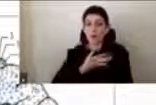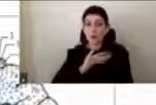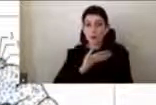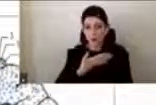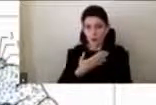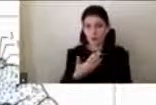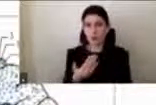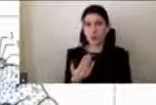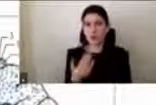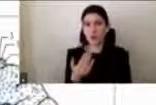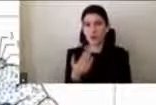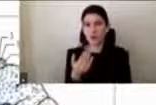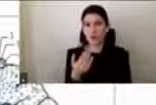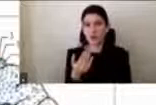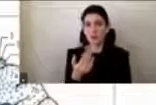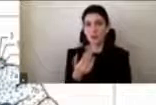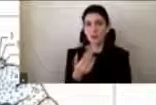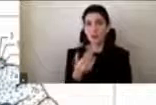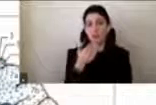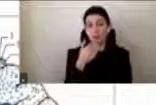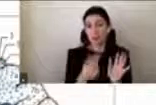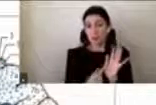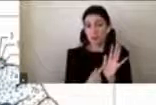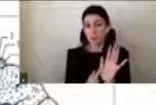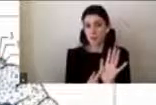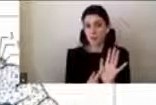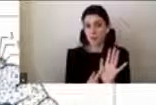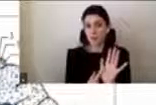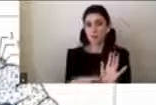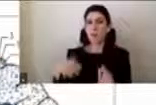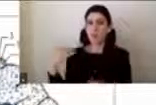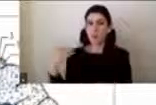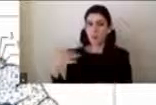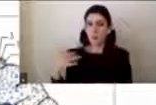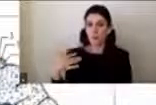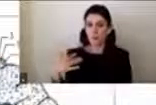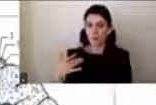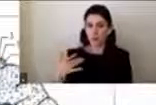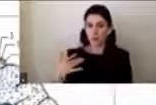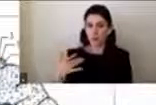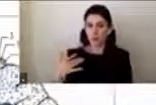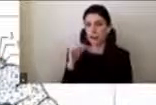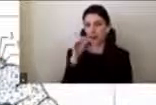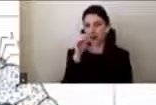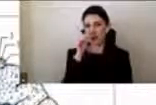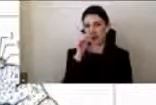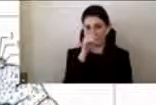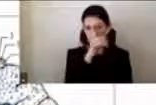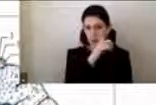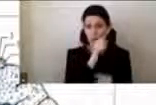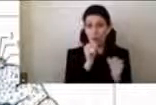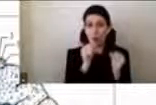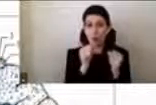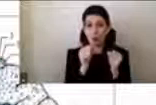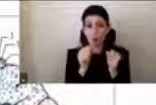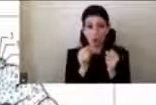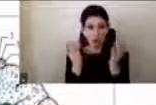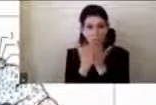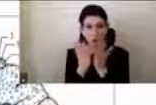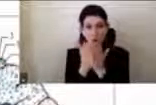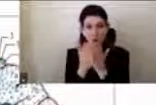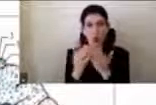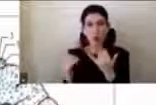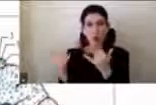también deja en evidencia la importancia y la complejidad de poder estudiar el juego controlando muchas